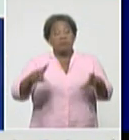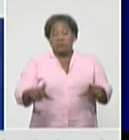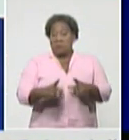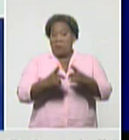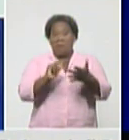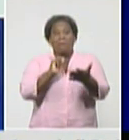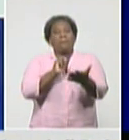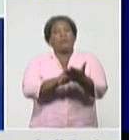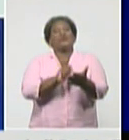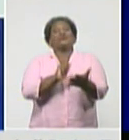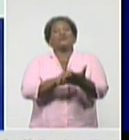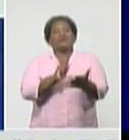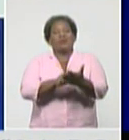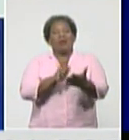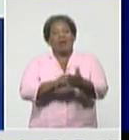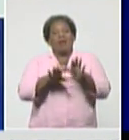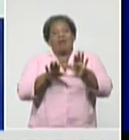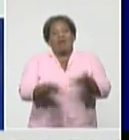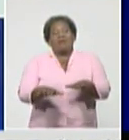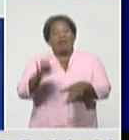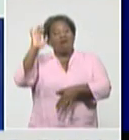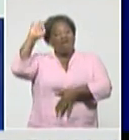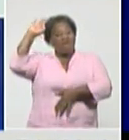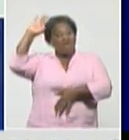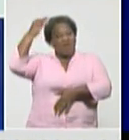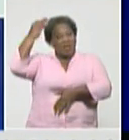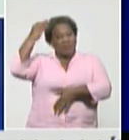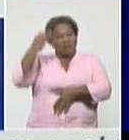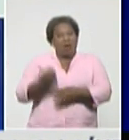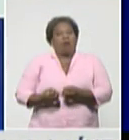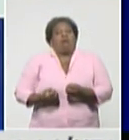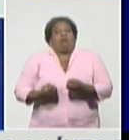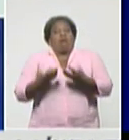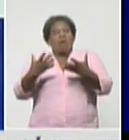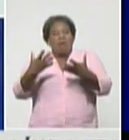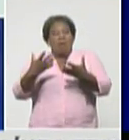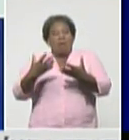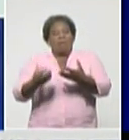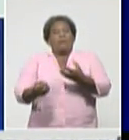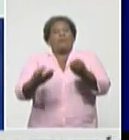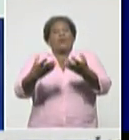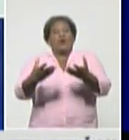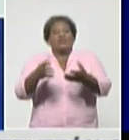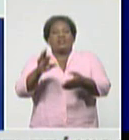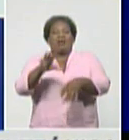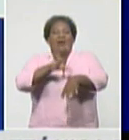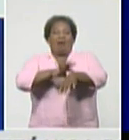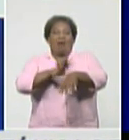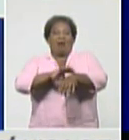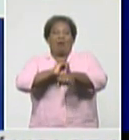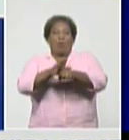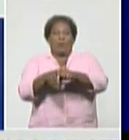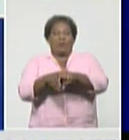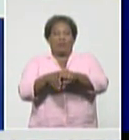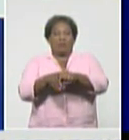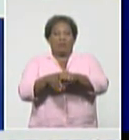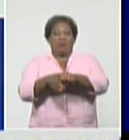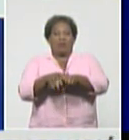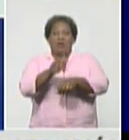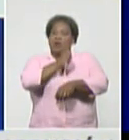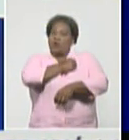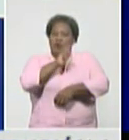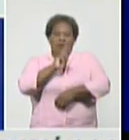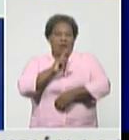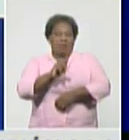que en Francia se produzca una segunda ola en el territorio francés, sobre todo